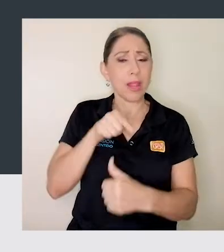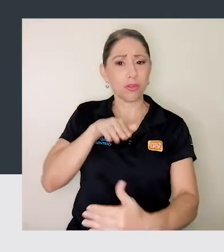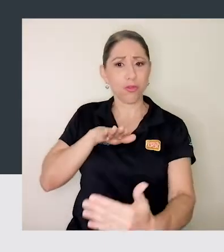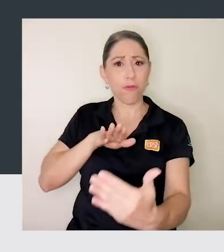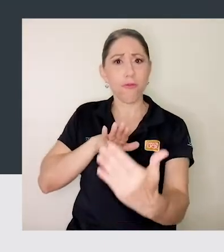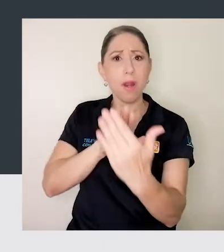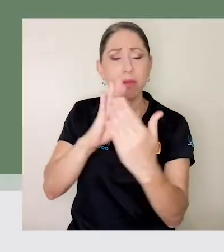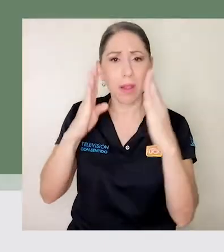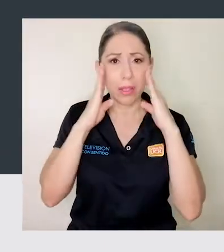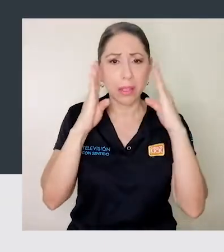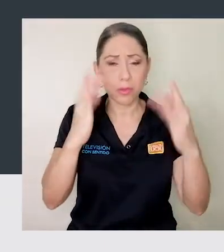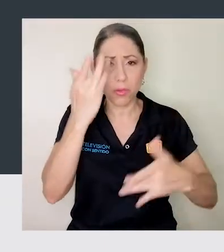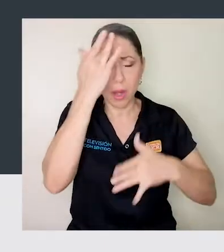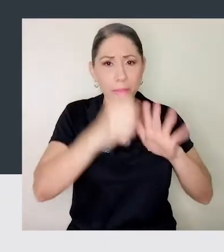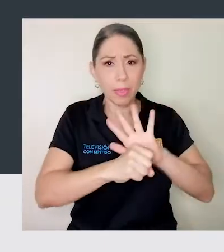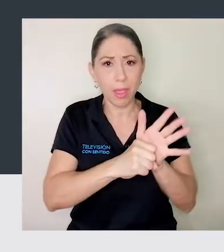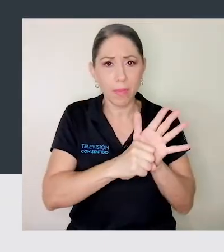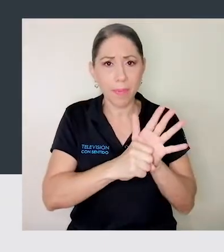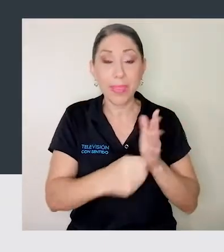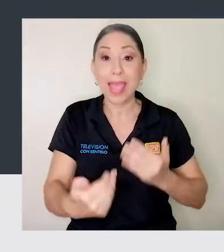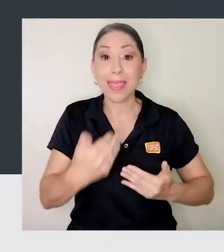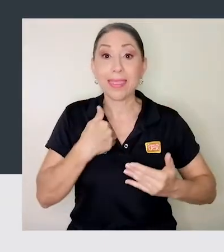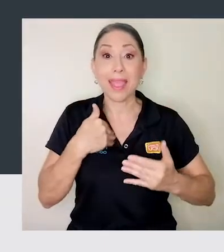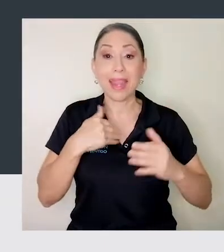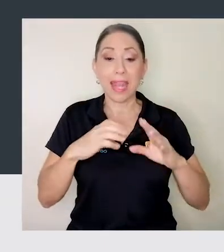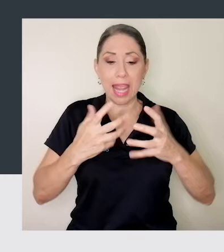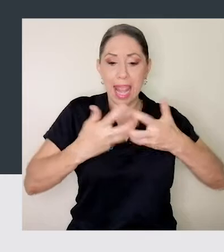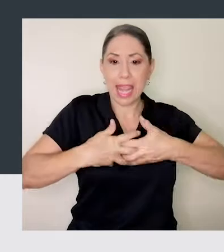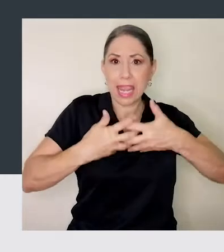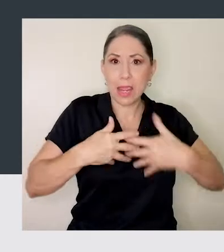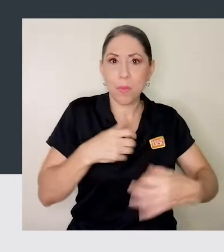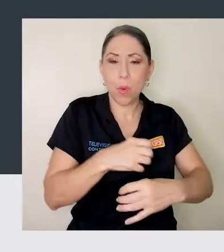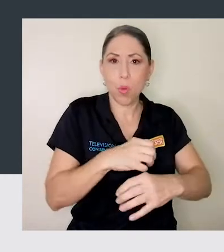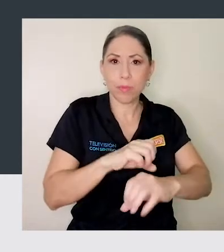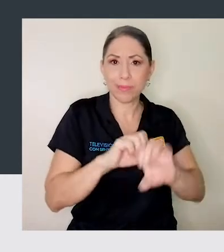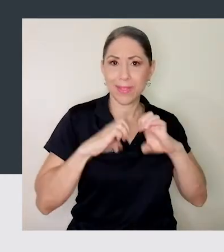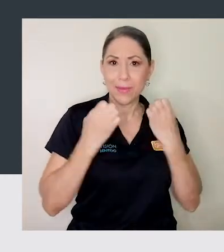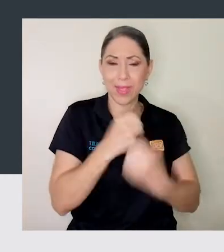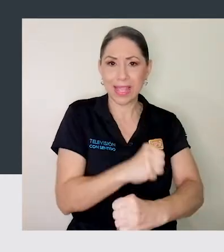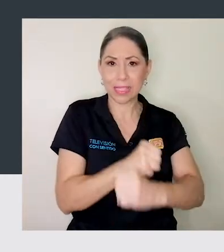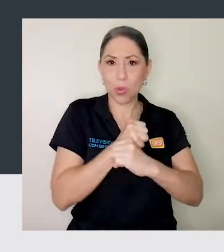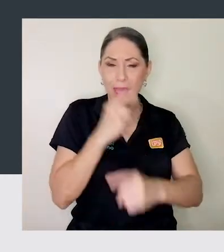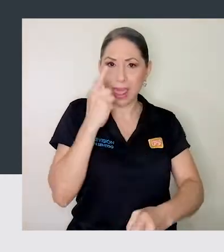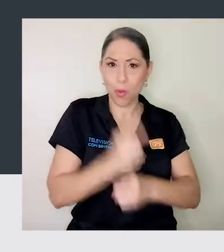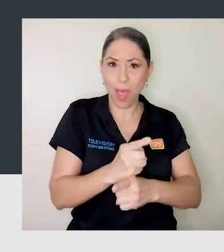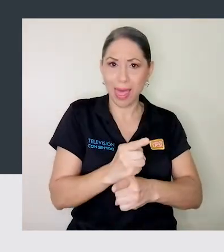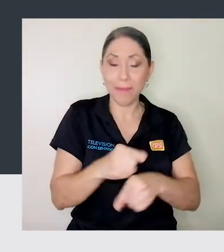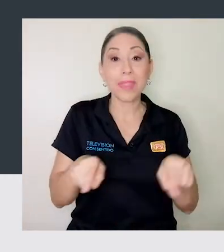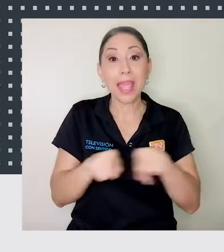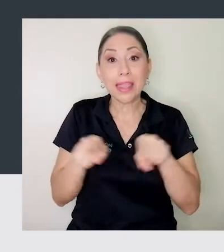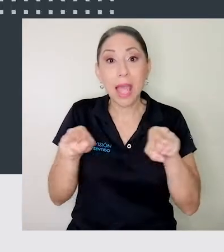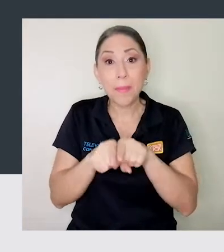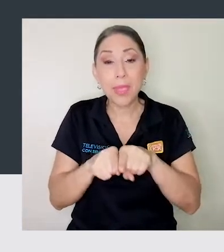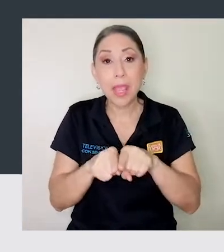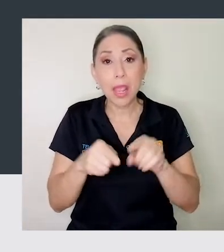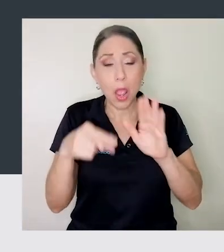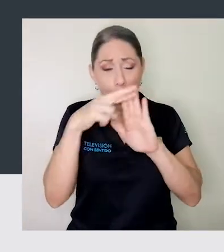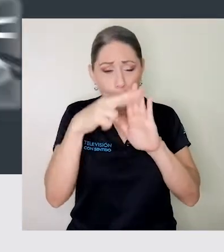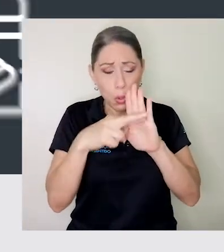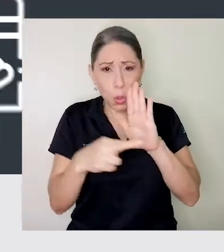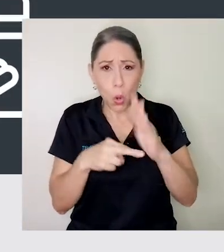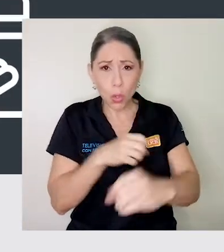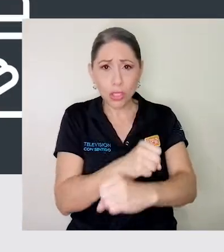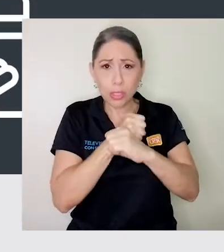encuentra en primera línea frente a la atención de la pandemia. Contar con el equipo de seguridad adecuado y la implementación consciente y rigurosa